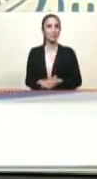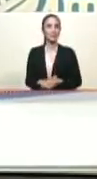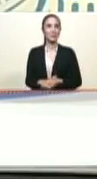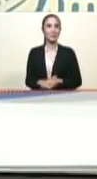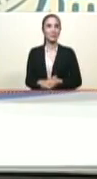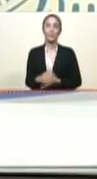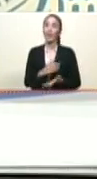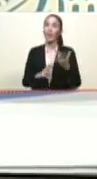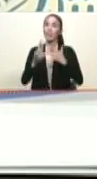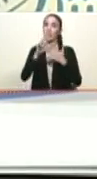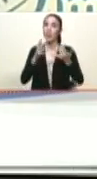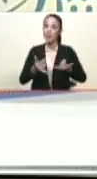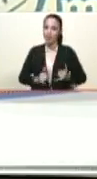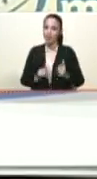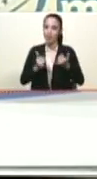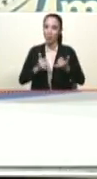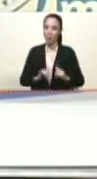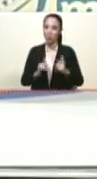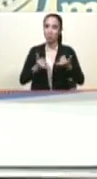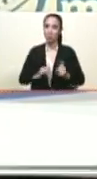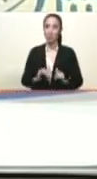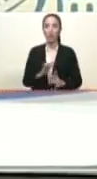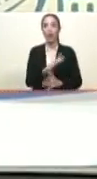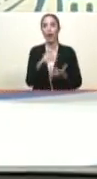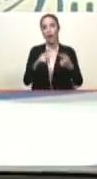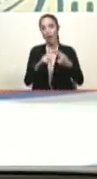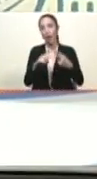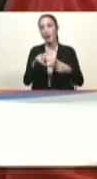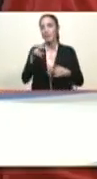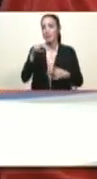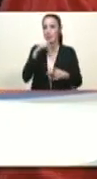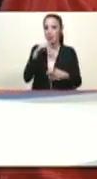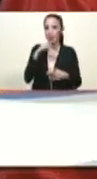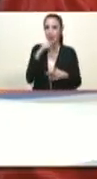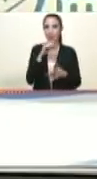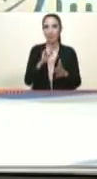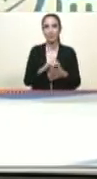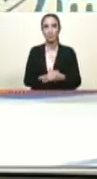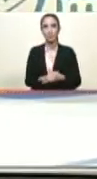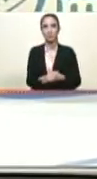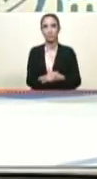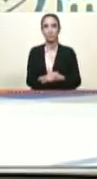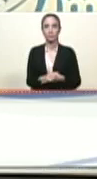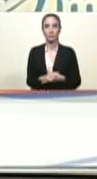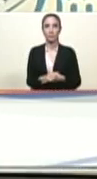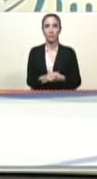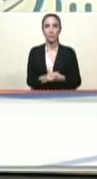Tiene tres muchachos, tiene su nieto ya, y bueno,